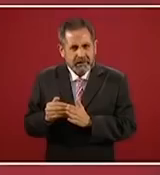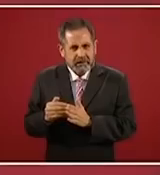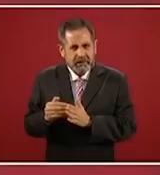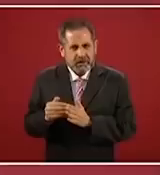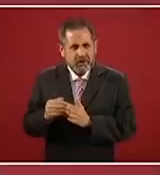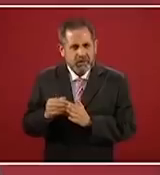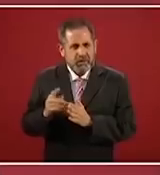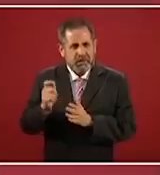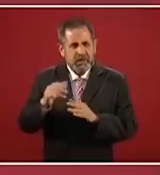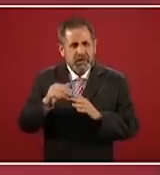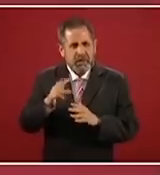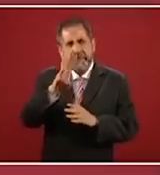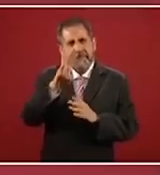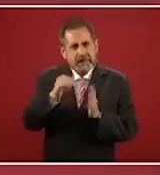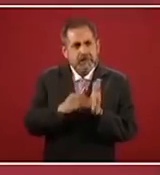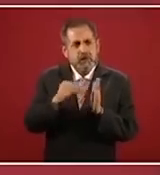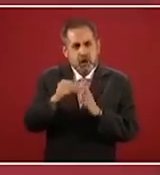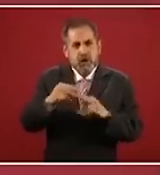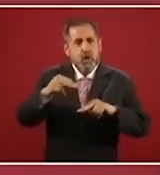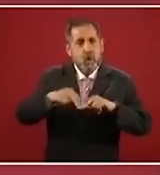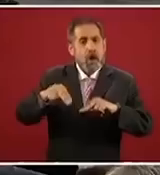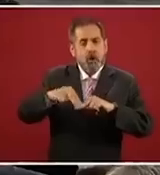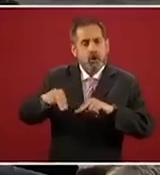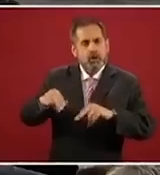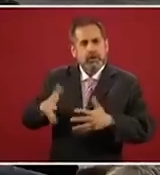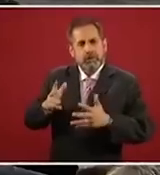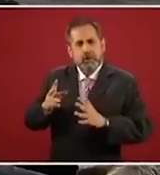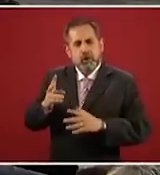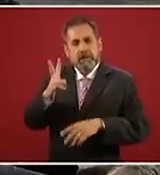un poco más de 3 millones de boletos,